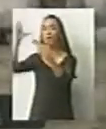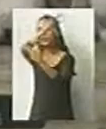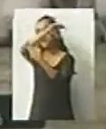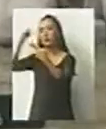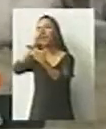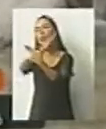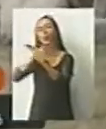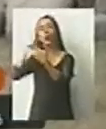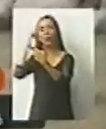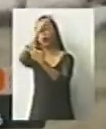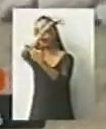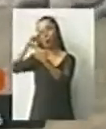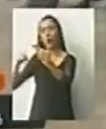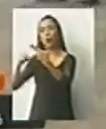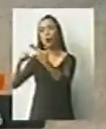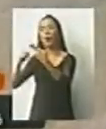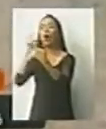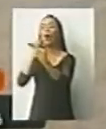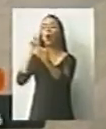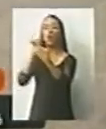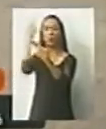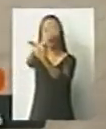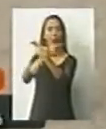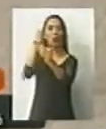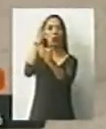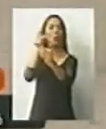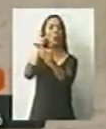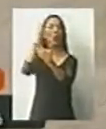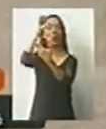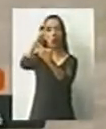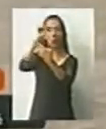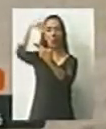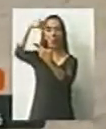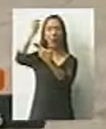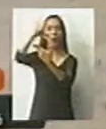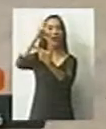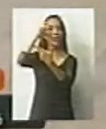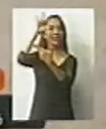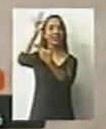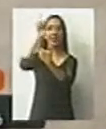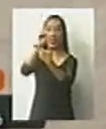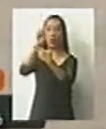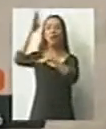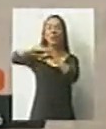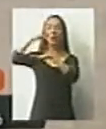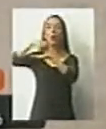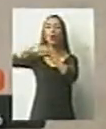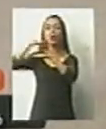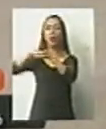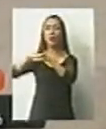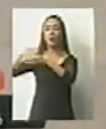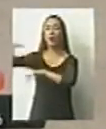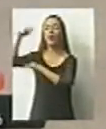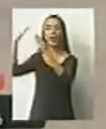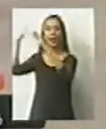que es se encuentra actualmente a cargo de la Secretaría de Ordenamiento Territorial. Estuvo gente de la Secretaría de Niña